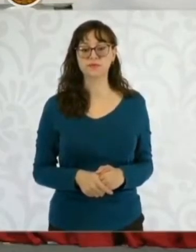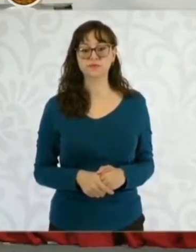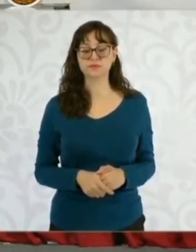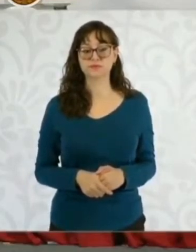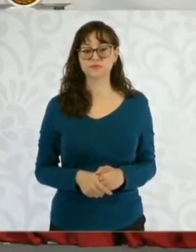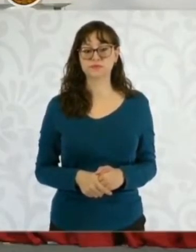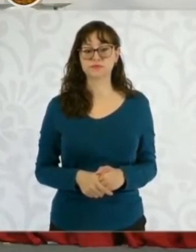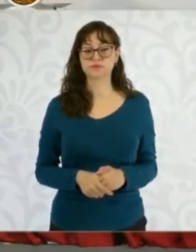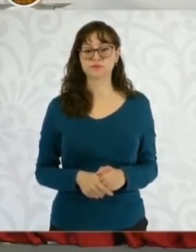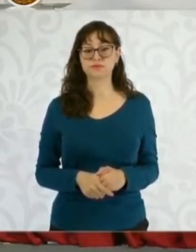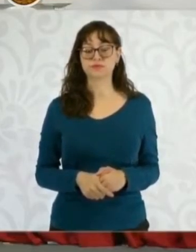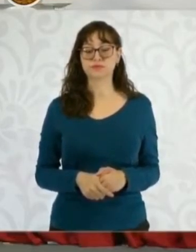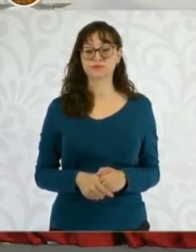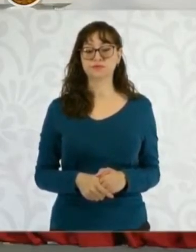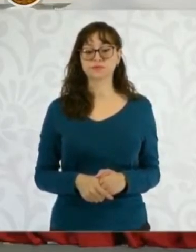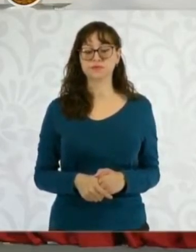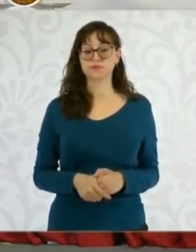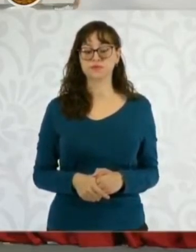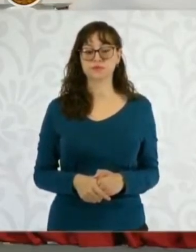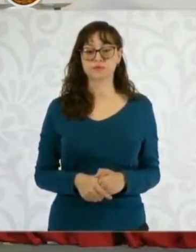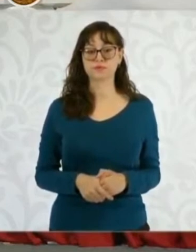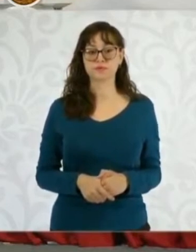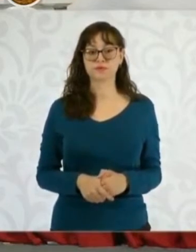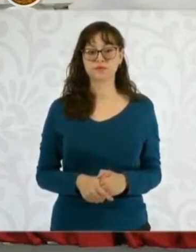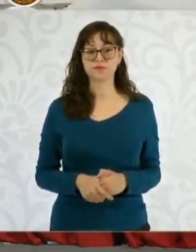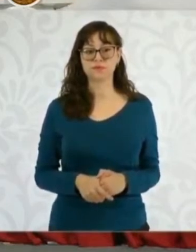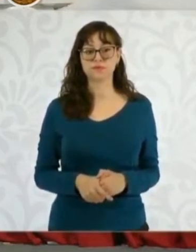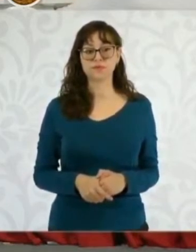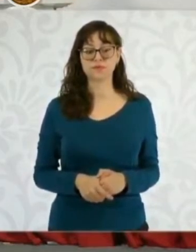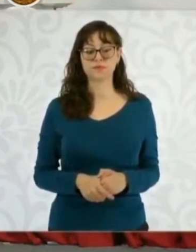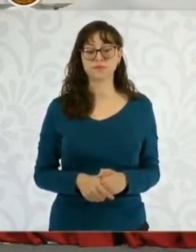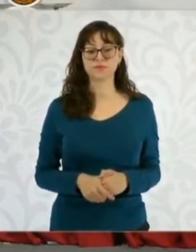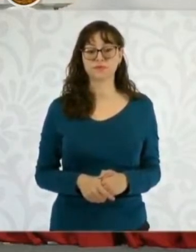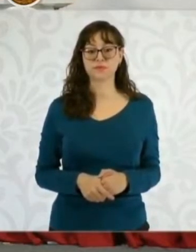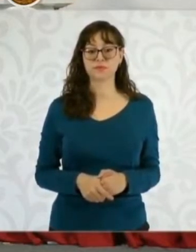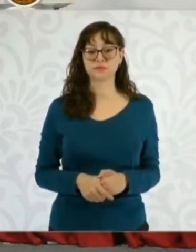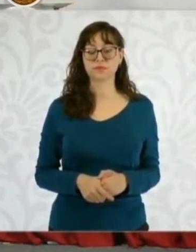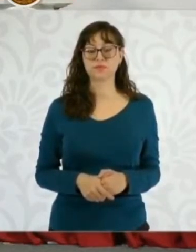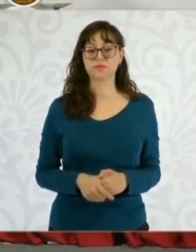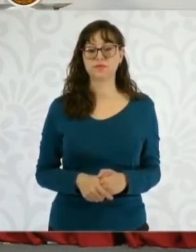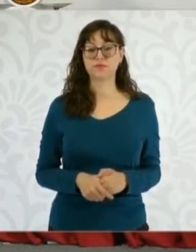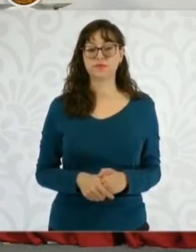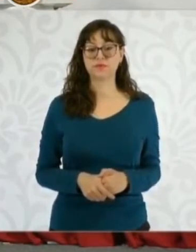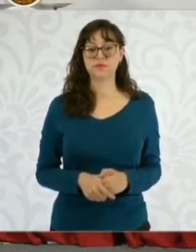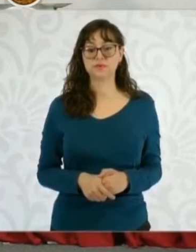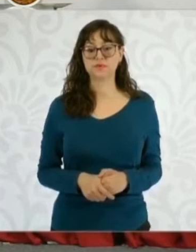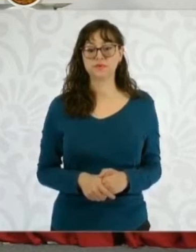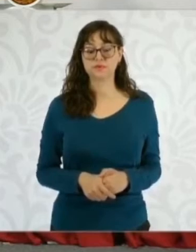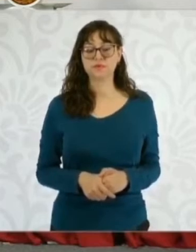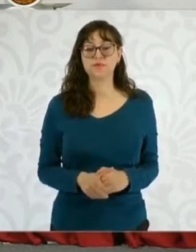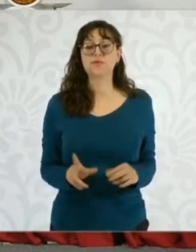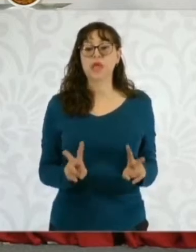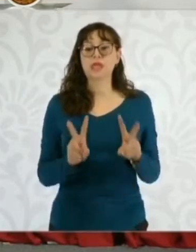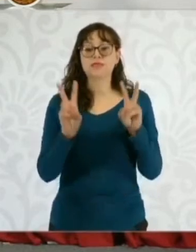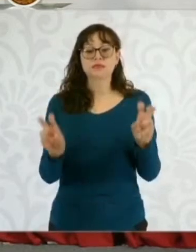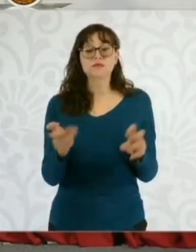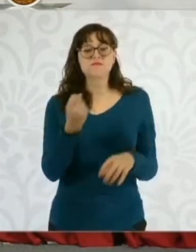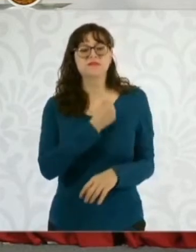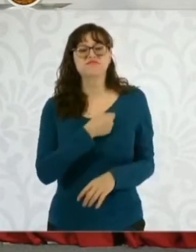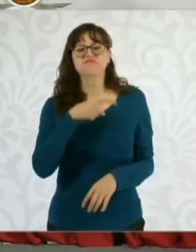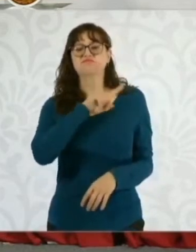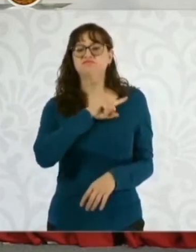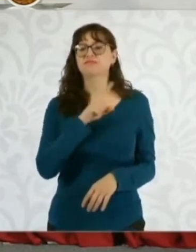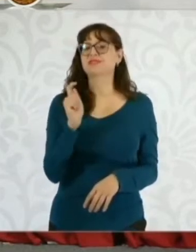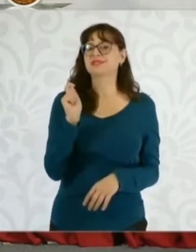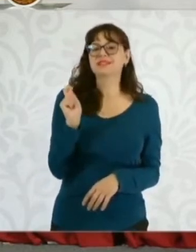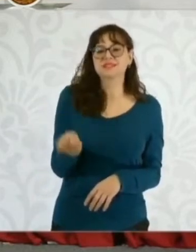Algo que quisiéramos comentar es, hablamos mucho de qué significa la salud,